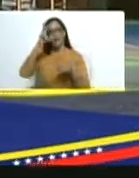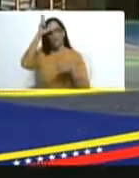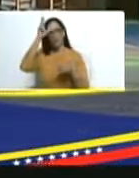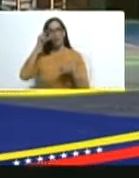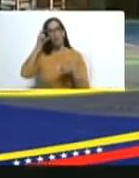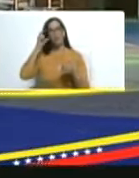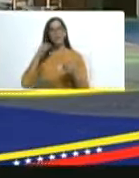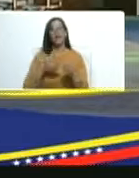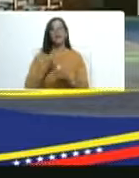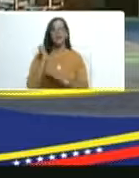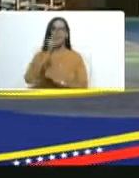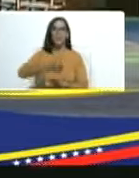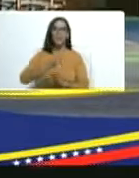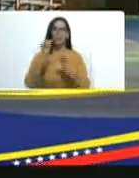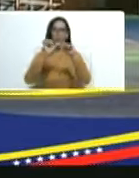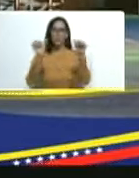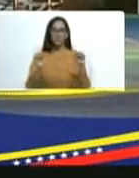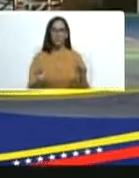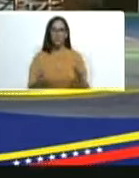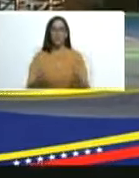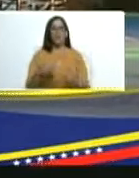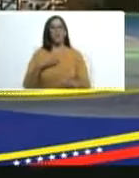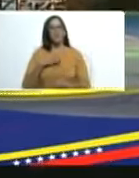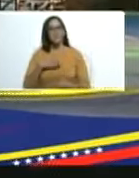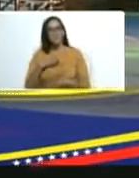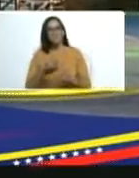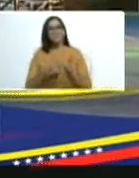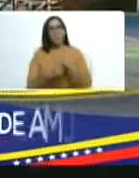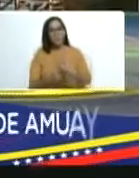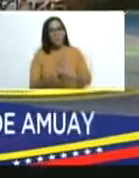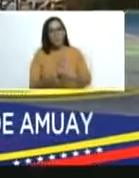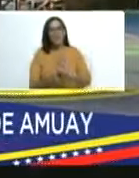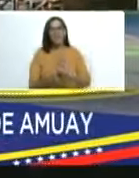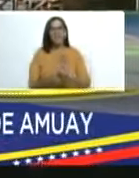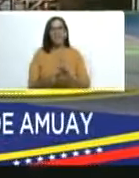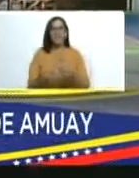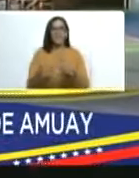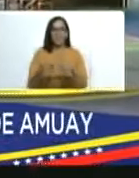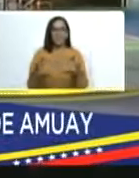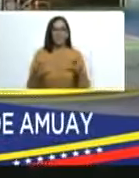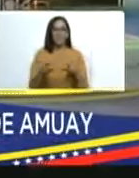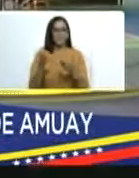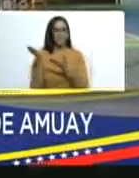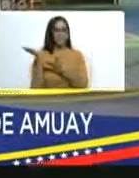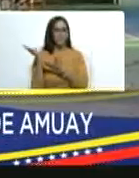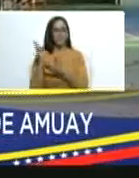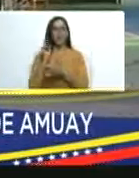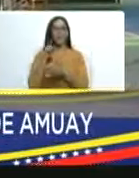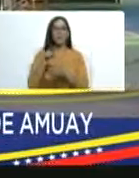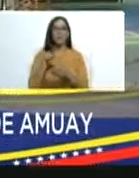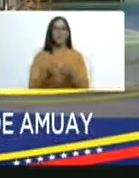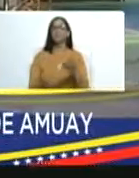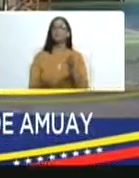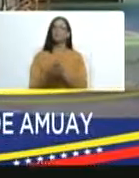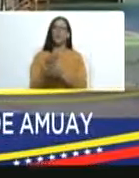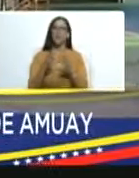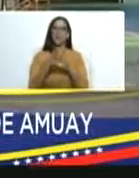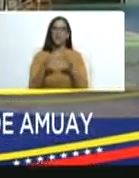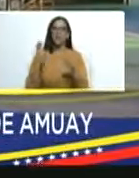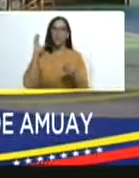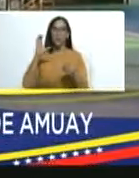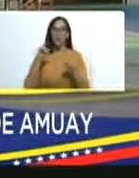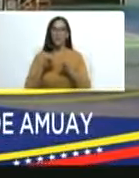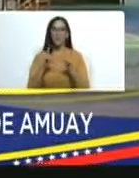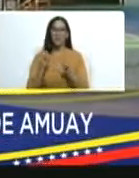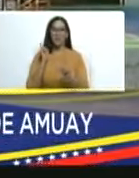del pescador artesanal, nos complace mostrar esta gran ofensiva que usted hoy está lanzando en todo el país, pero